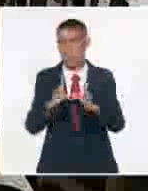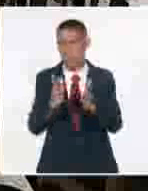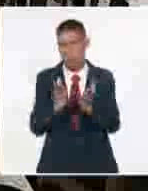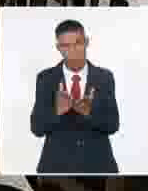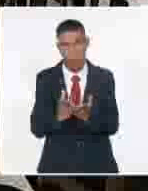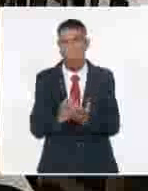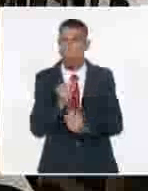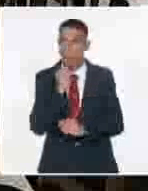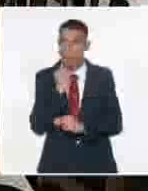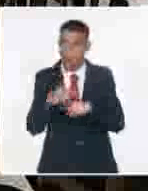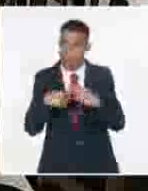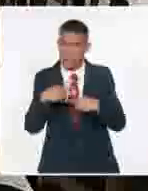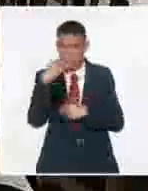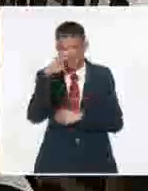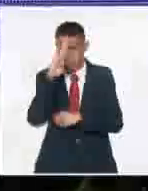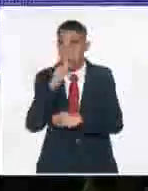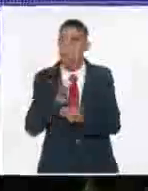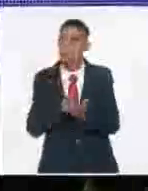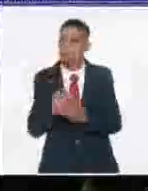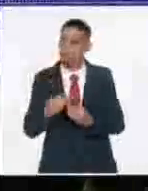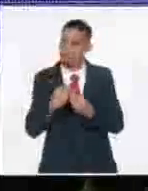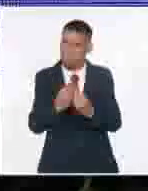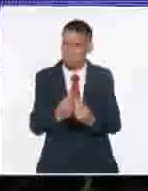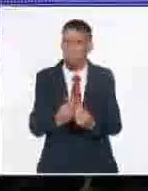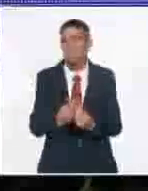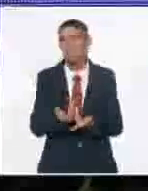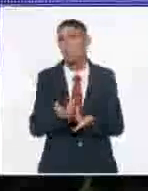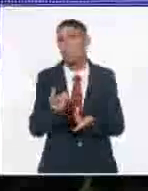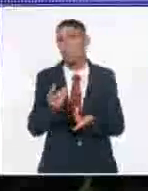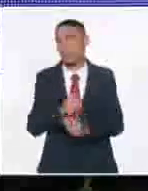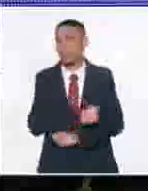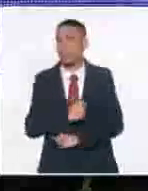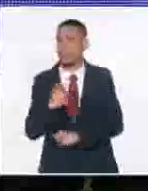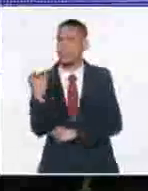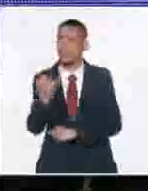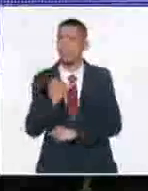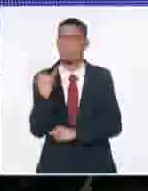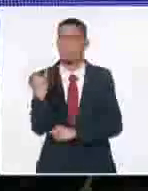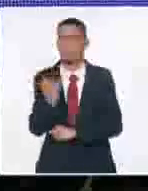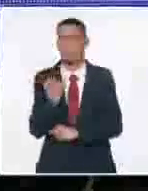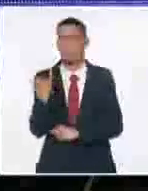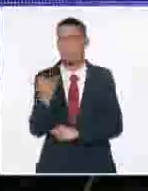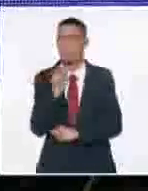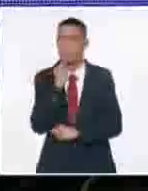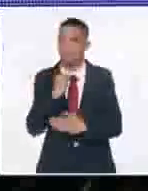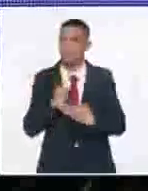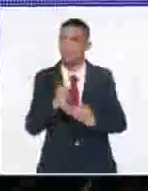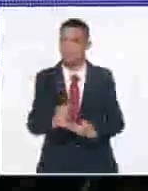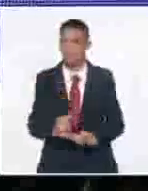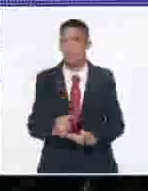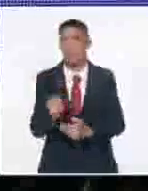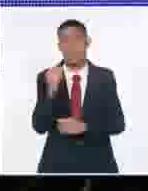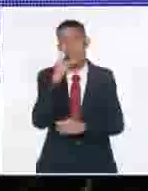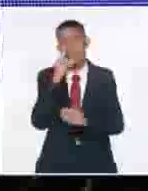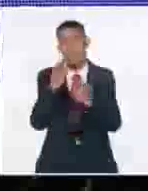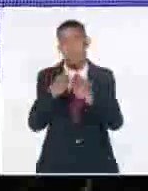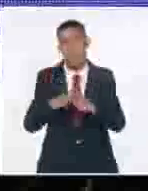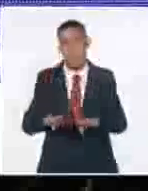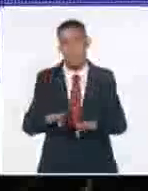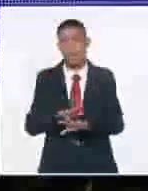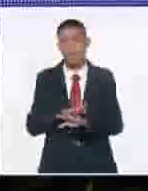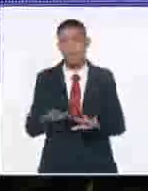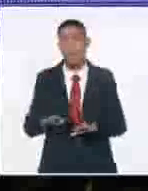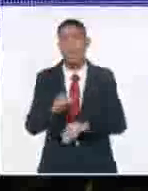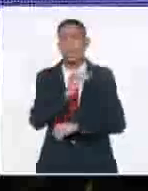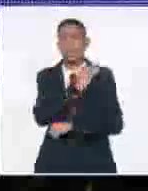su alcance a los esfuerzos internacionales legítimos a fin de poner término